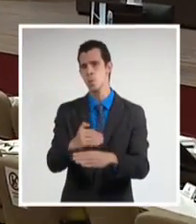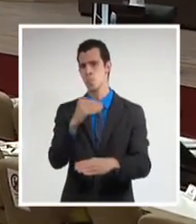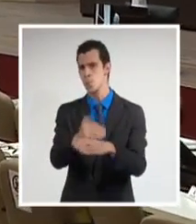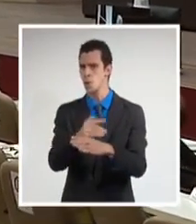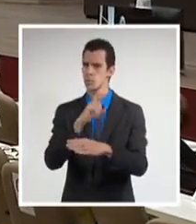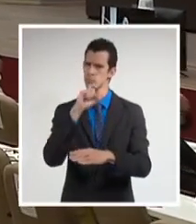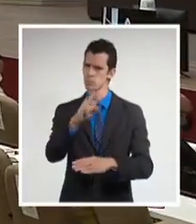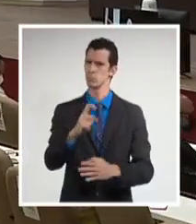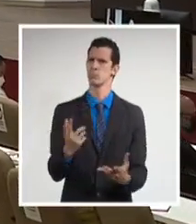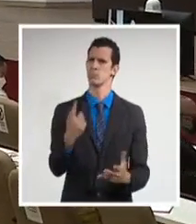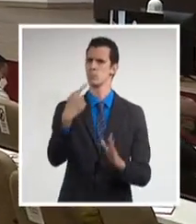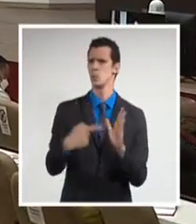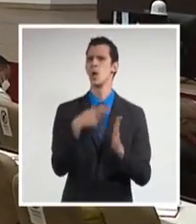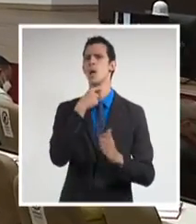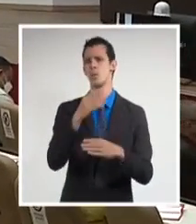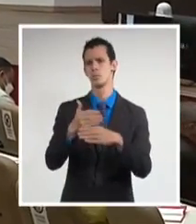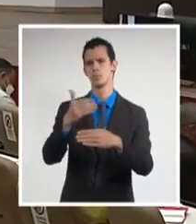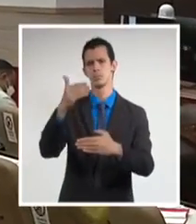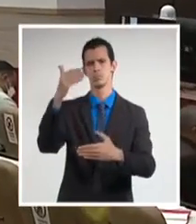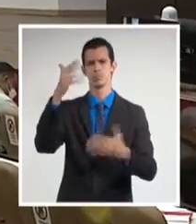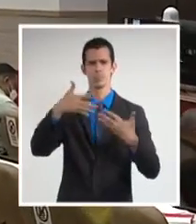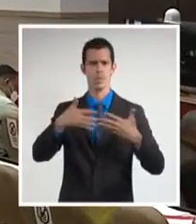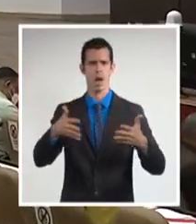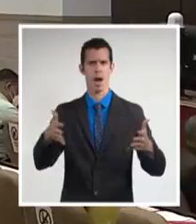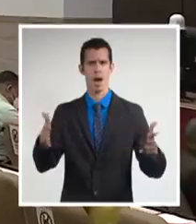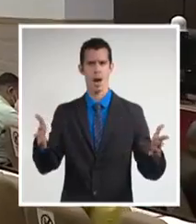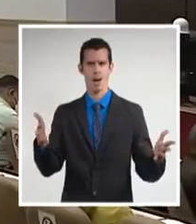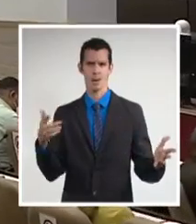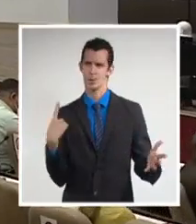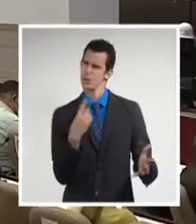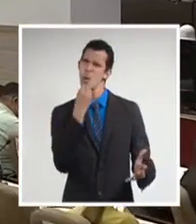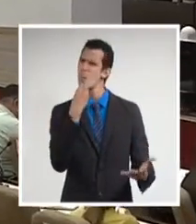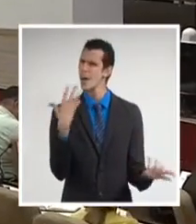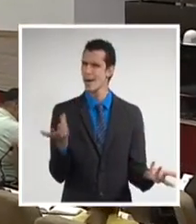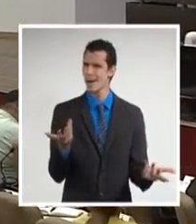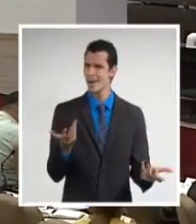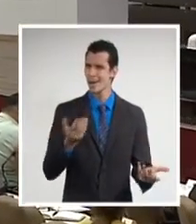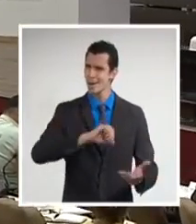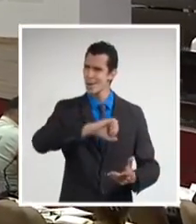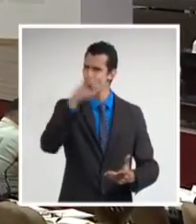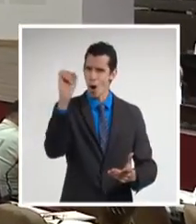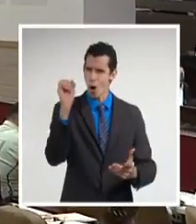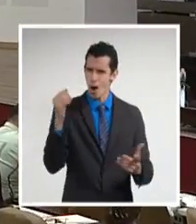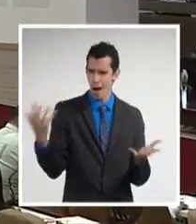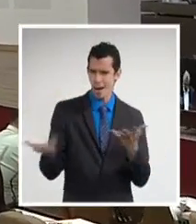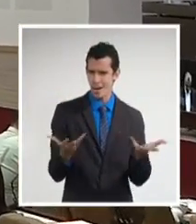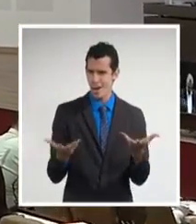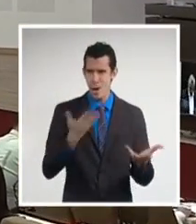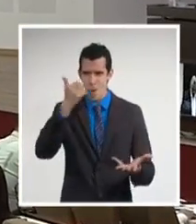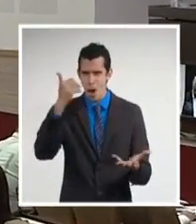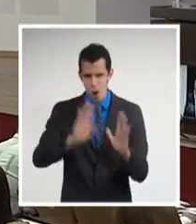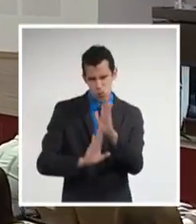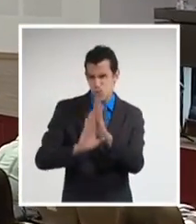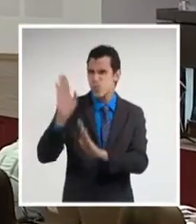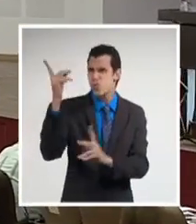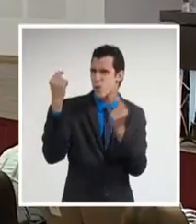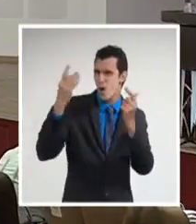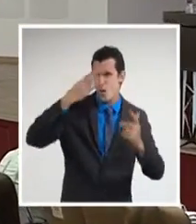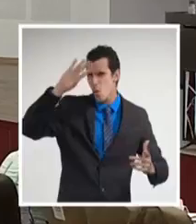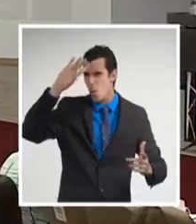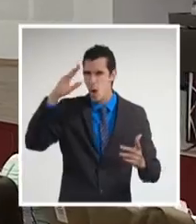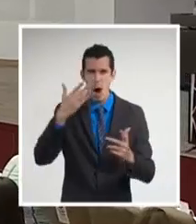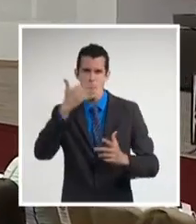esos obstáculos. Sin dudas, hemos errado en ocasiones, nos movemos con excesiva cautela para impulsar cambios que